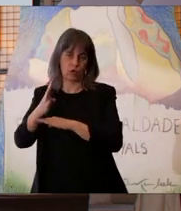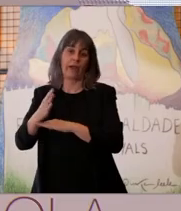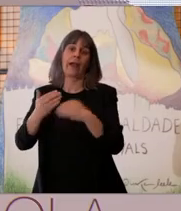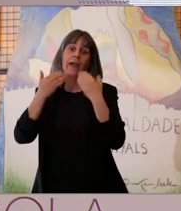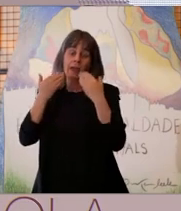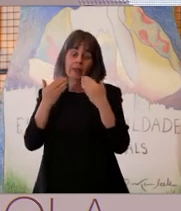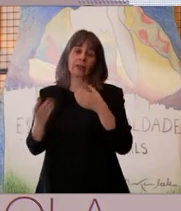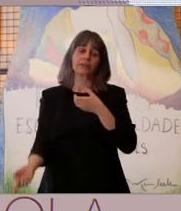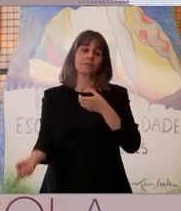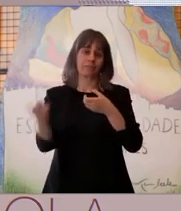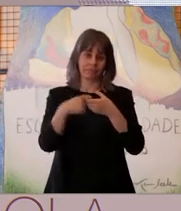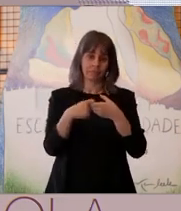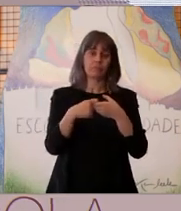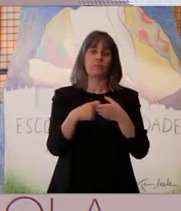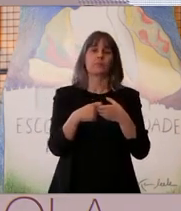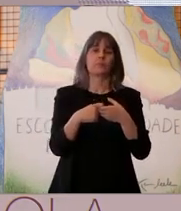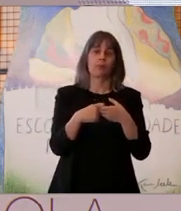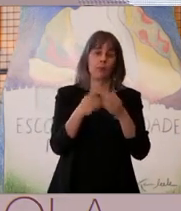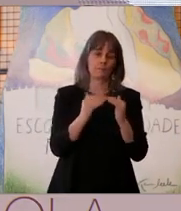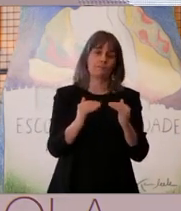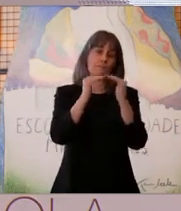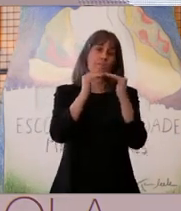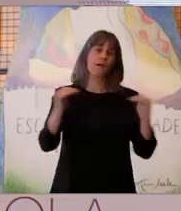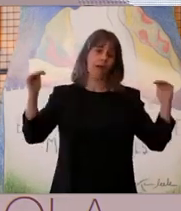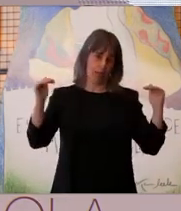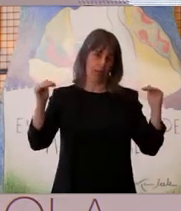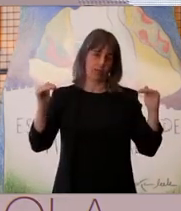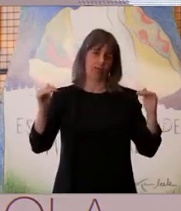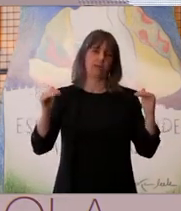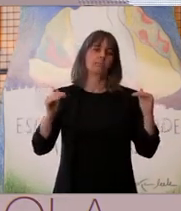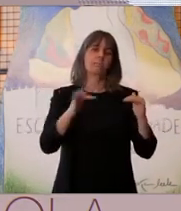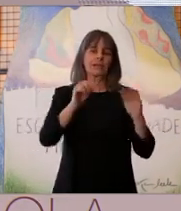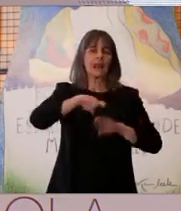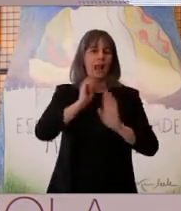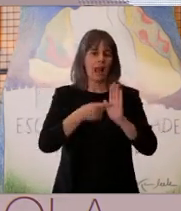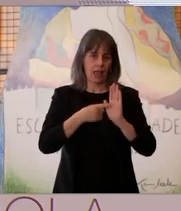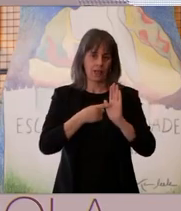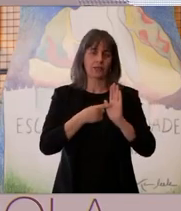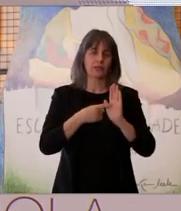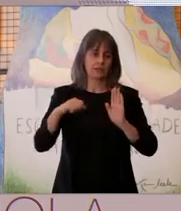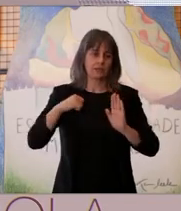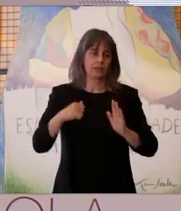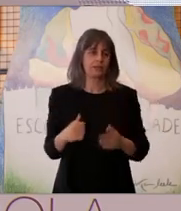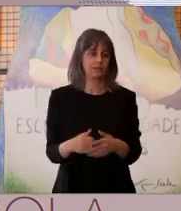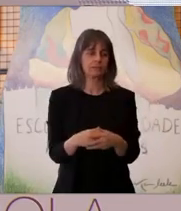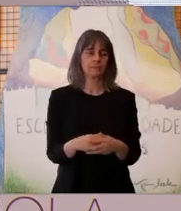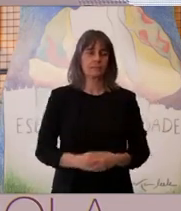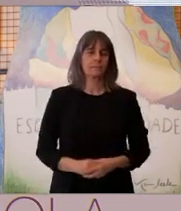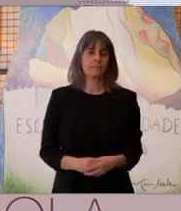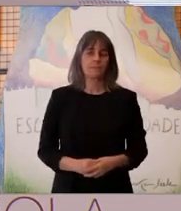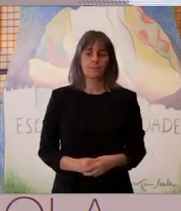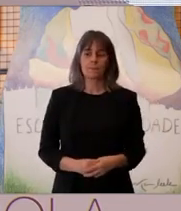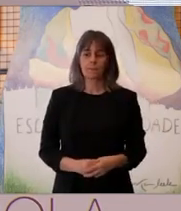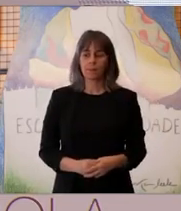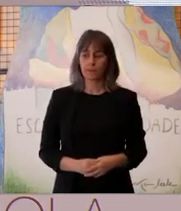la incorporación de la de las paridad y de las leyes paritarias y en los